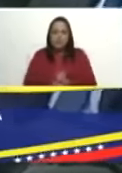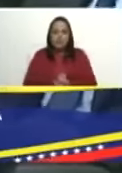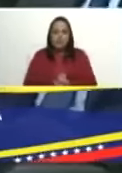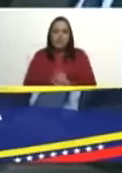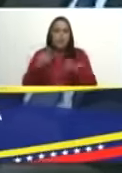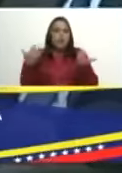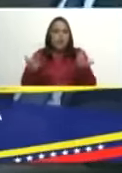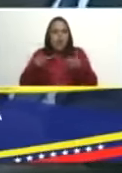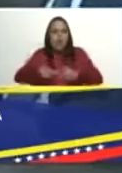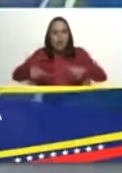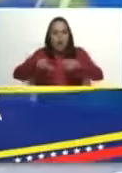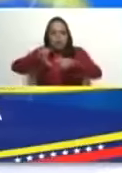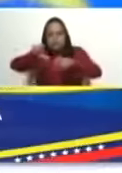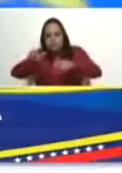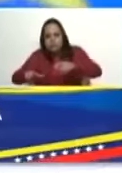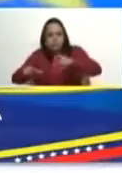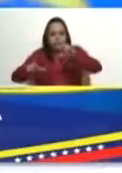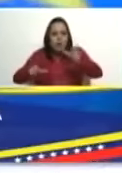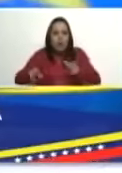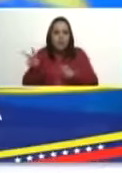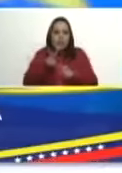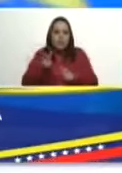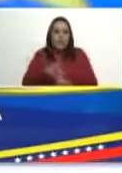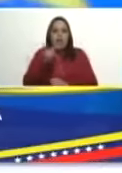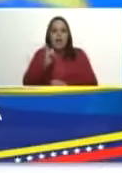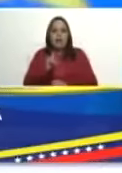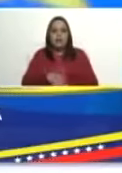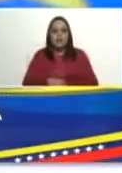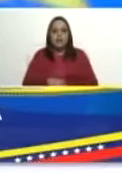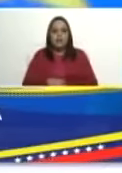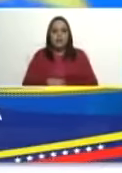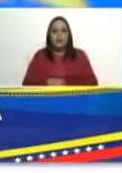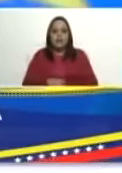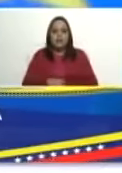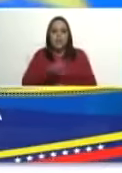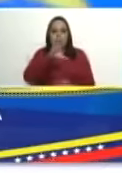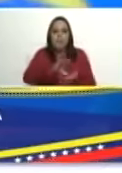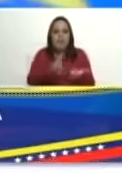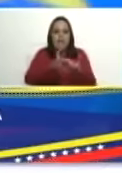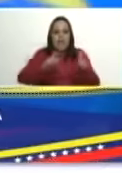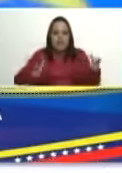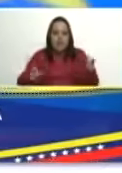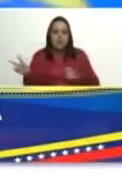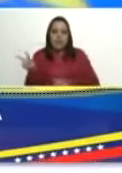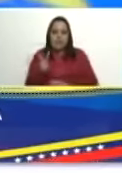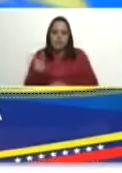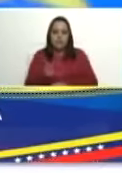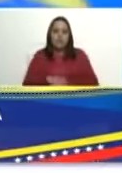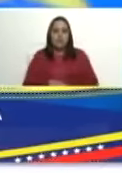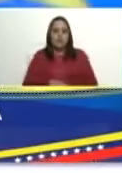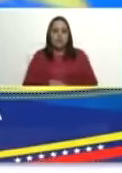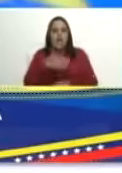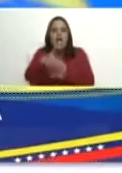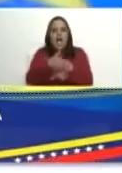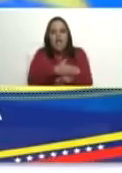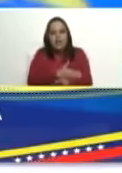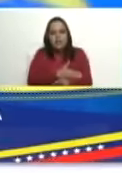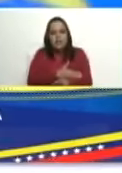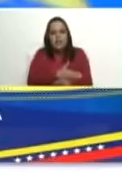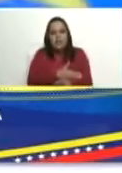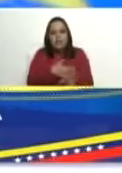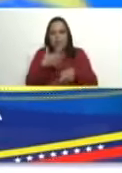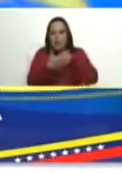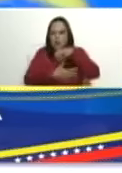es el territorio de Venezuela, aquel que correspondía a la Capitanía General de Venezuela antes de los